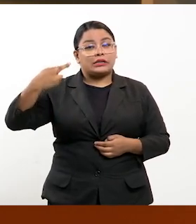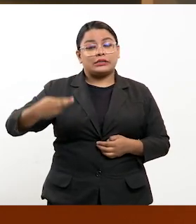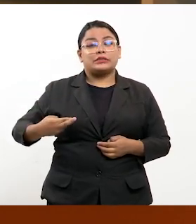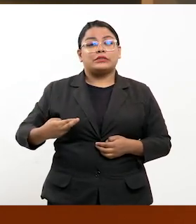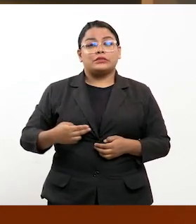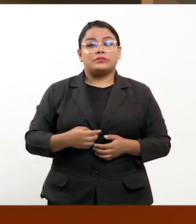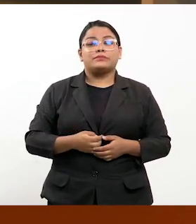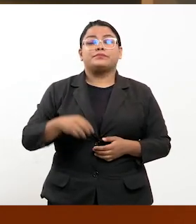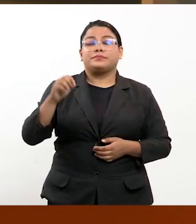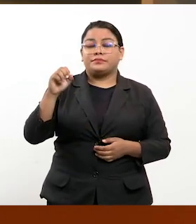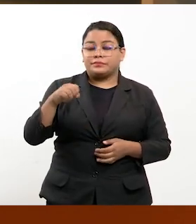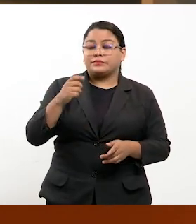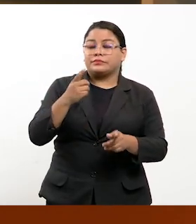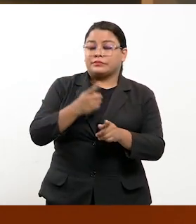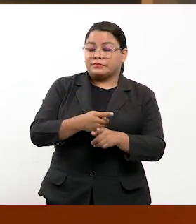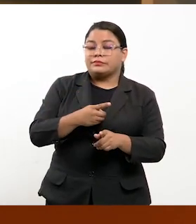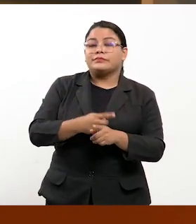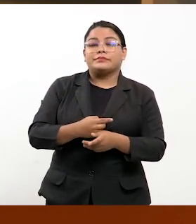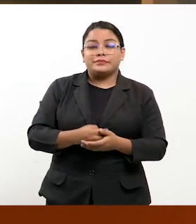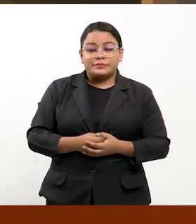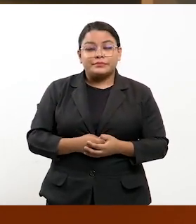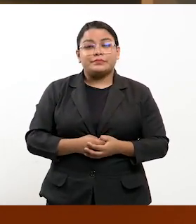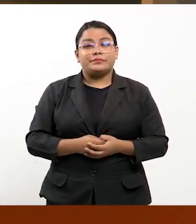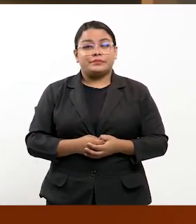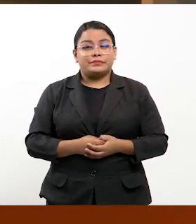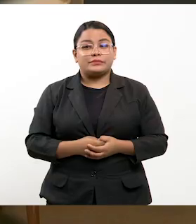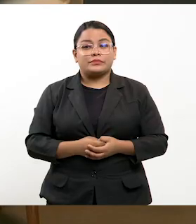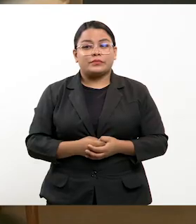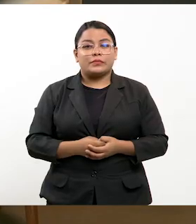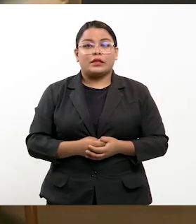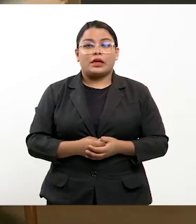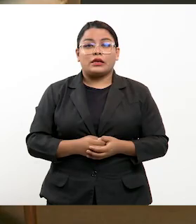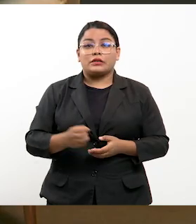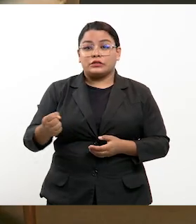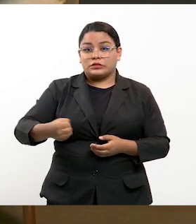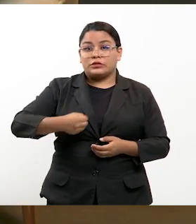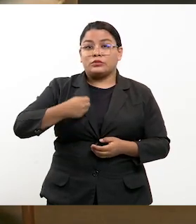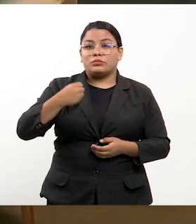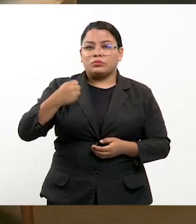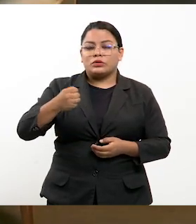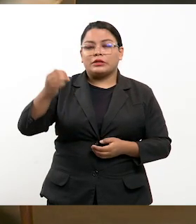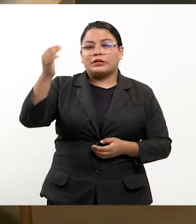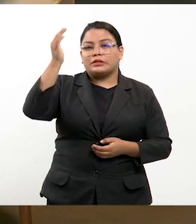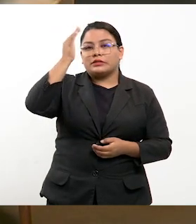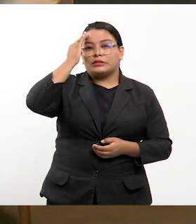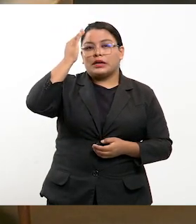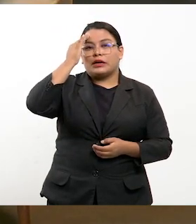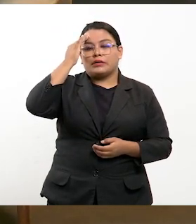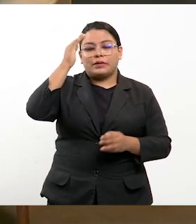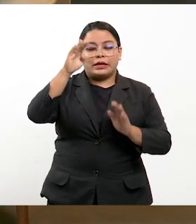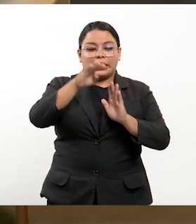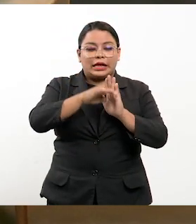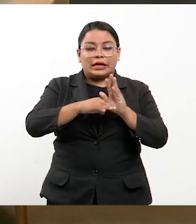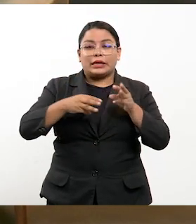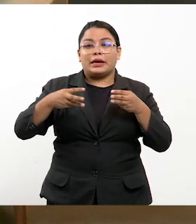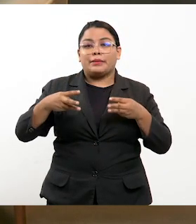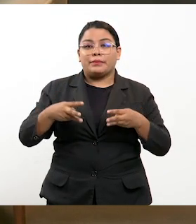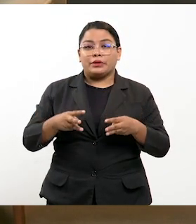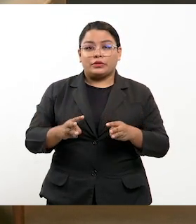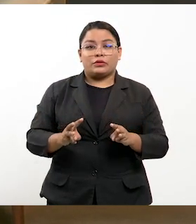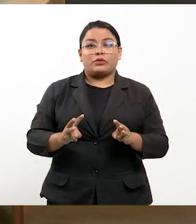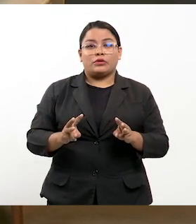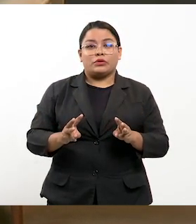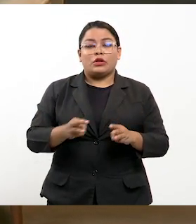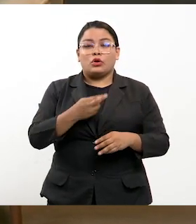salvadoreña? Sí, por supuesto que sí, Paola. Es importante destacar que las guías metodológicas,